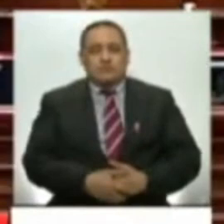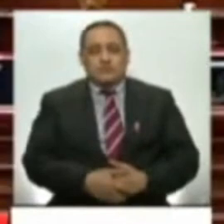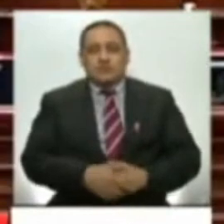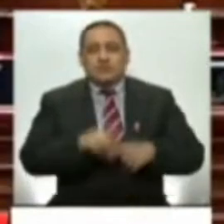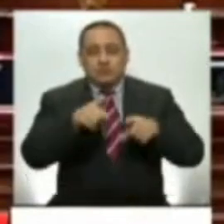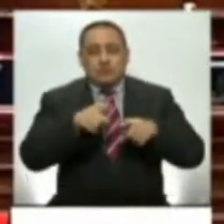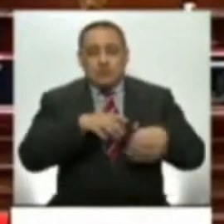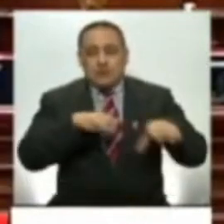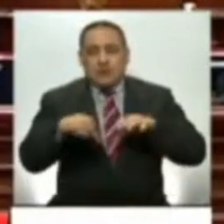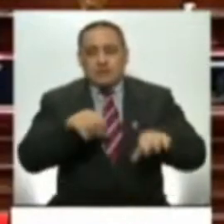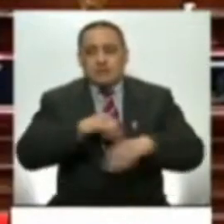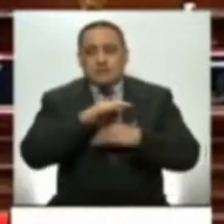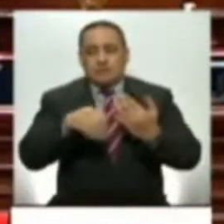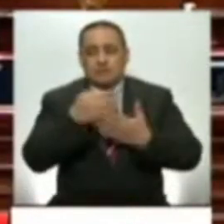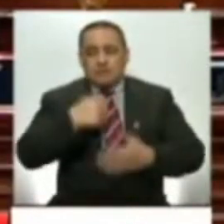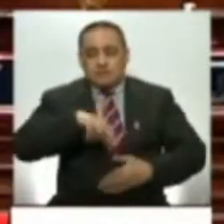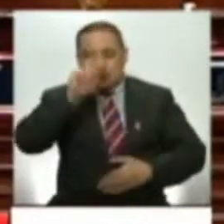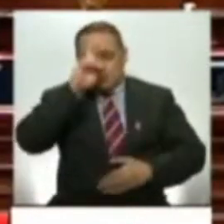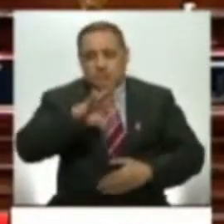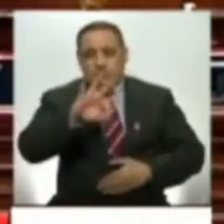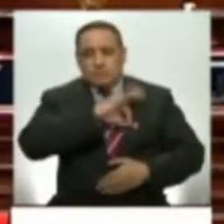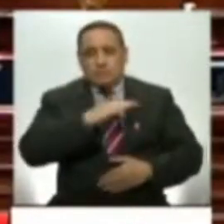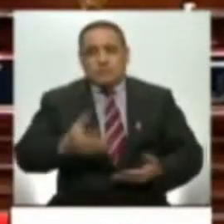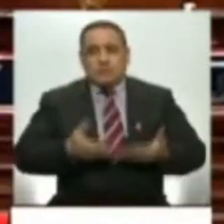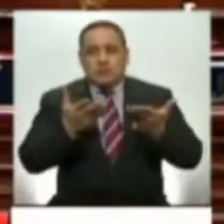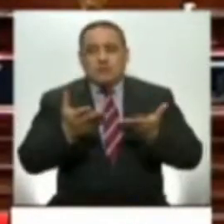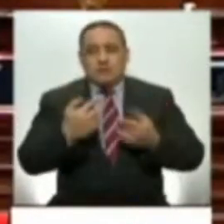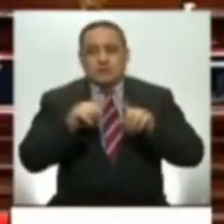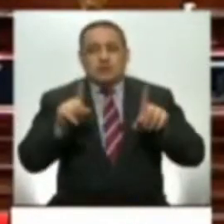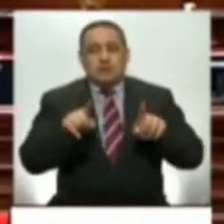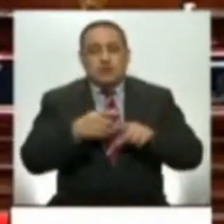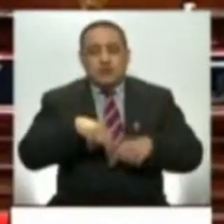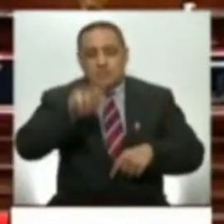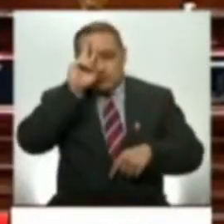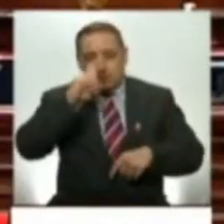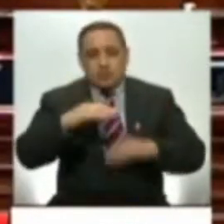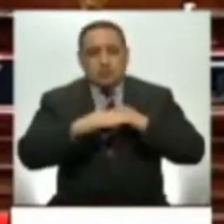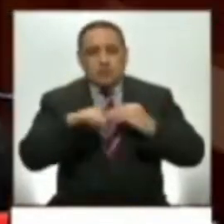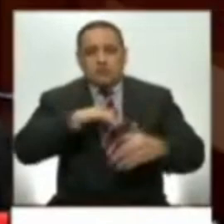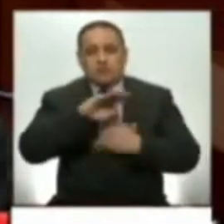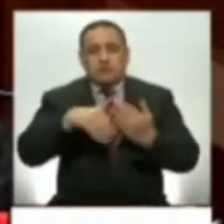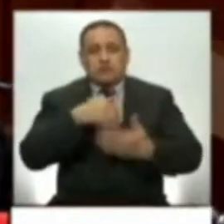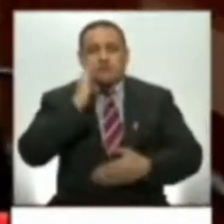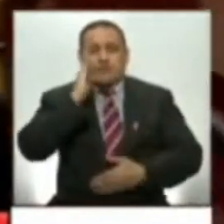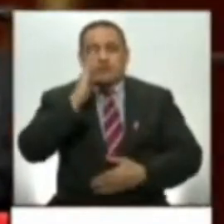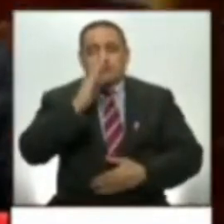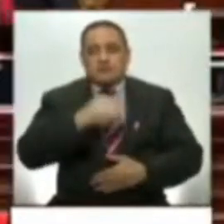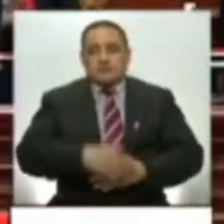Si así lo hace, que Dios y la patria la premien, sino que él y la nación se lo demanden.